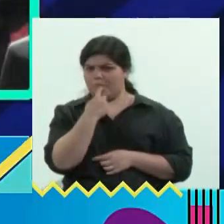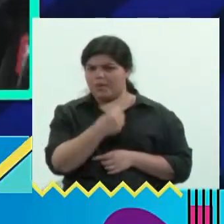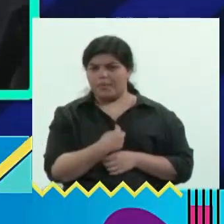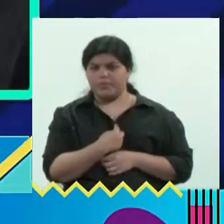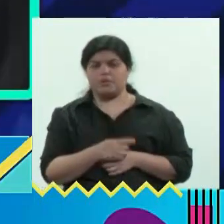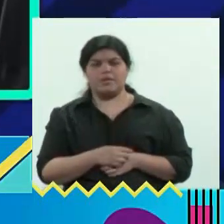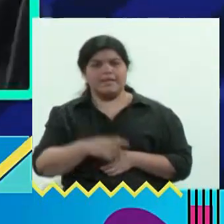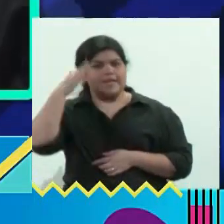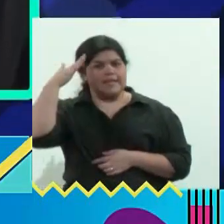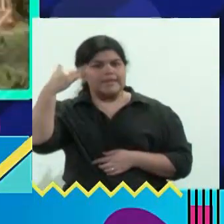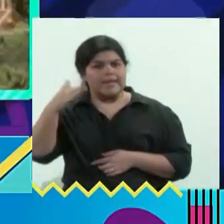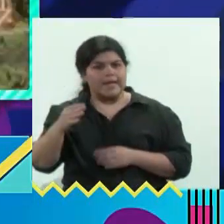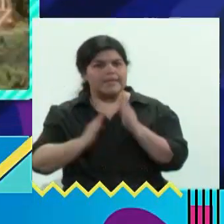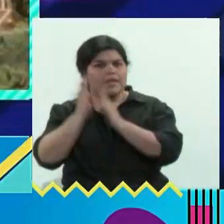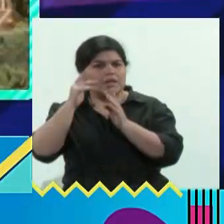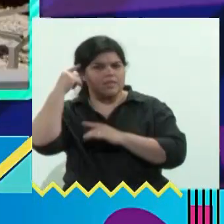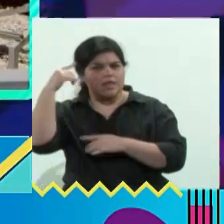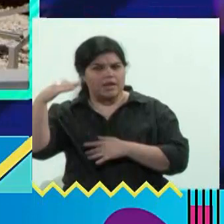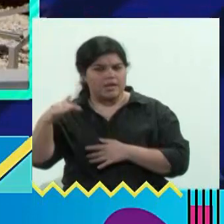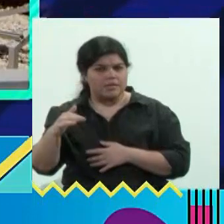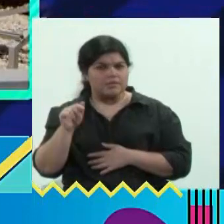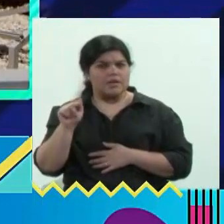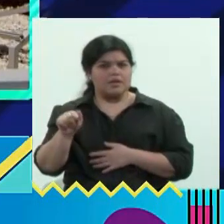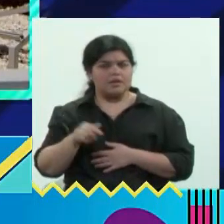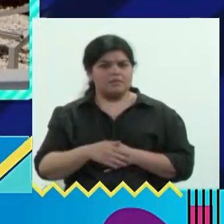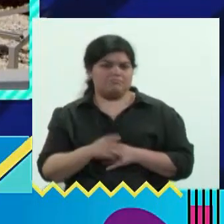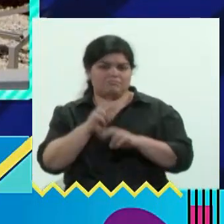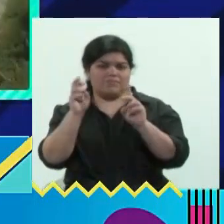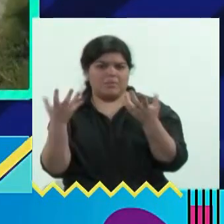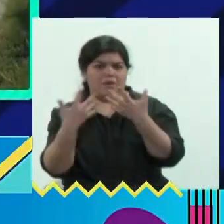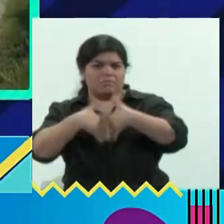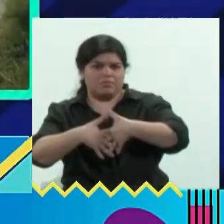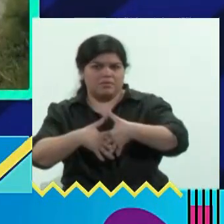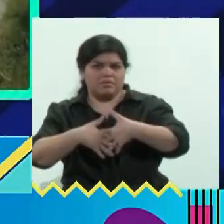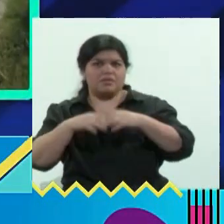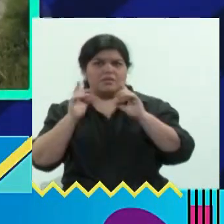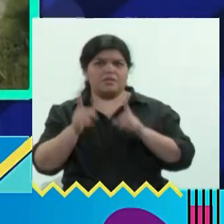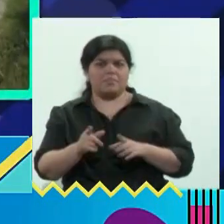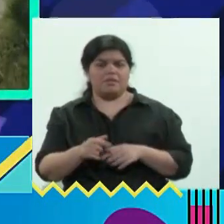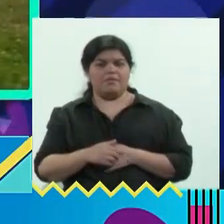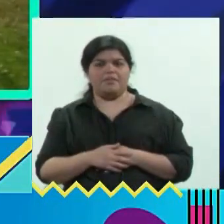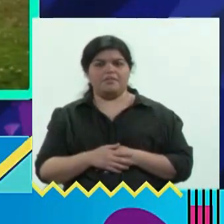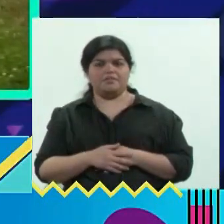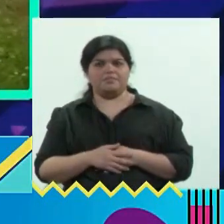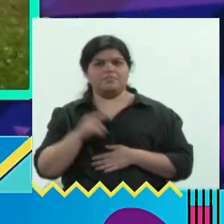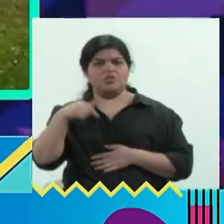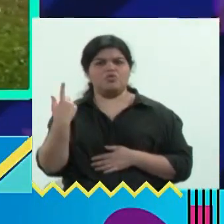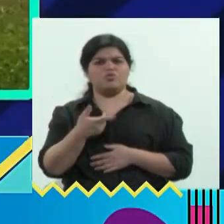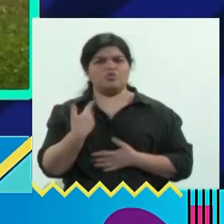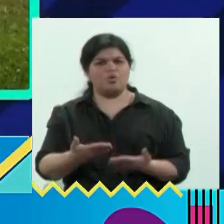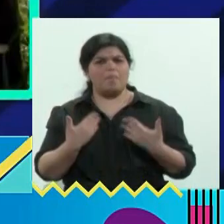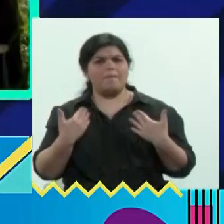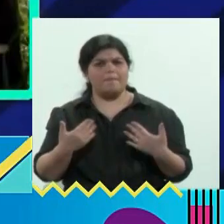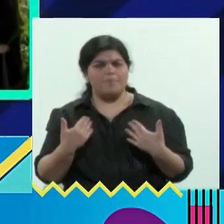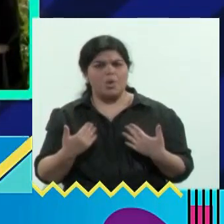dónde la inteligencia artificial, de eso depende de alguna manera este tema, va a sustituir a la mente del hombre? ¿Hasta dónde seremos capaces